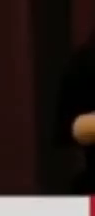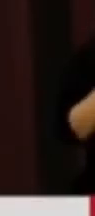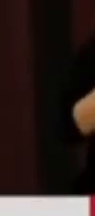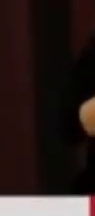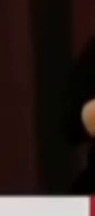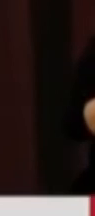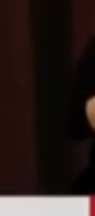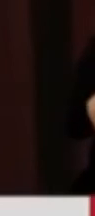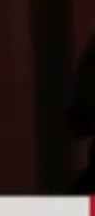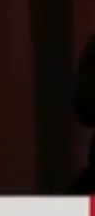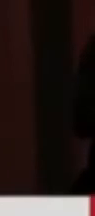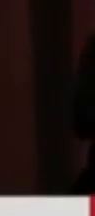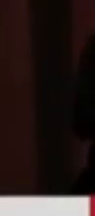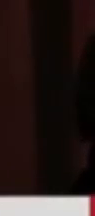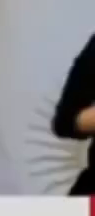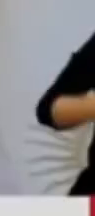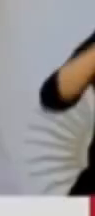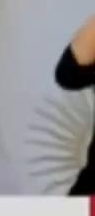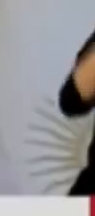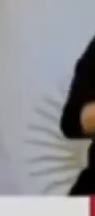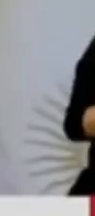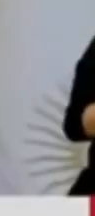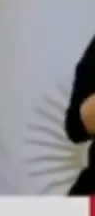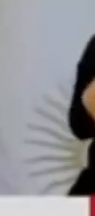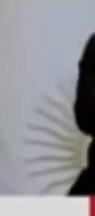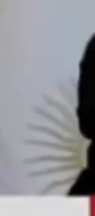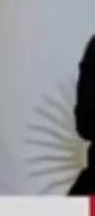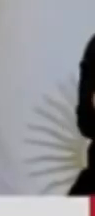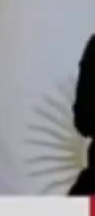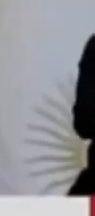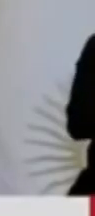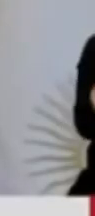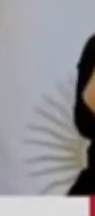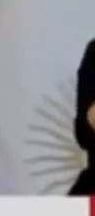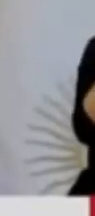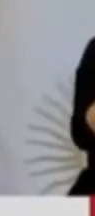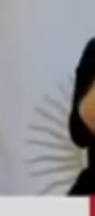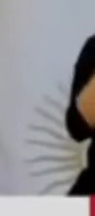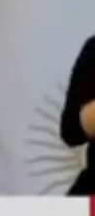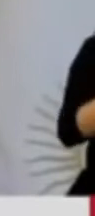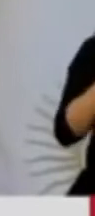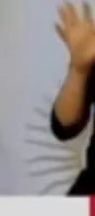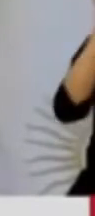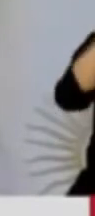Facúltase al Poder Ejecutivo Nacional para que a través de los Ministerios de Economía y de Interior